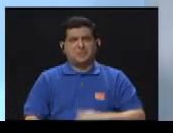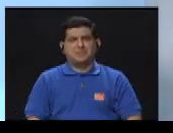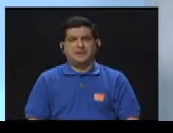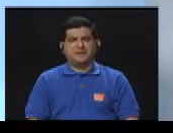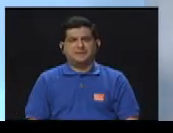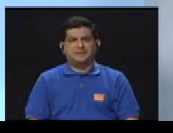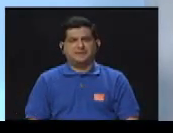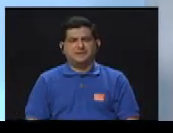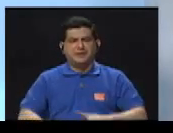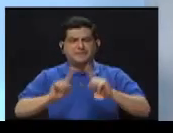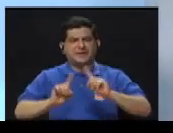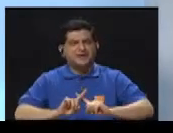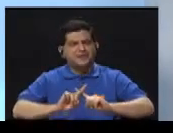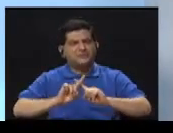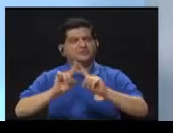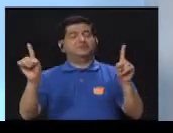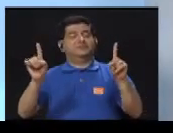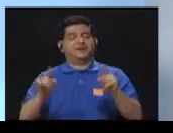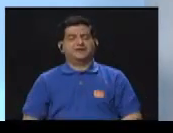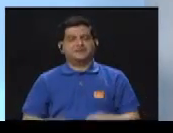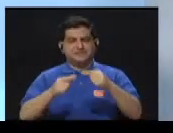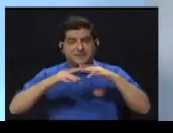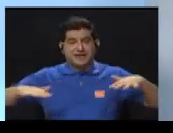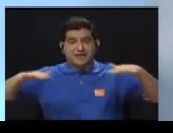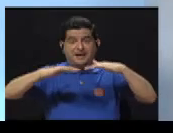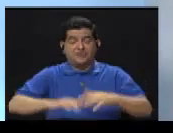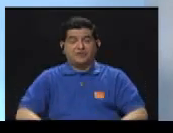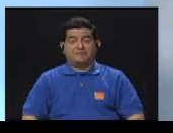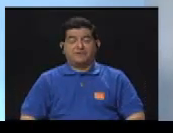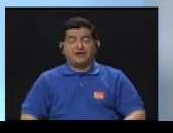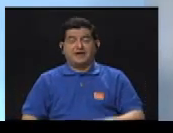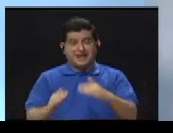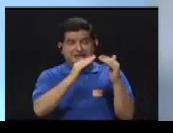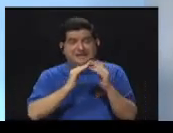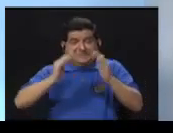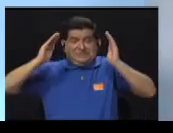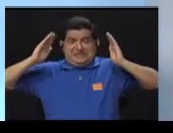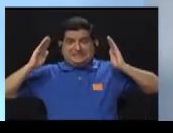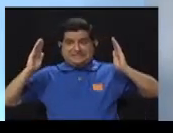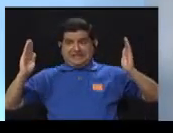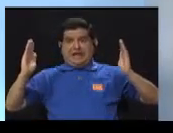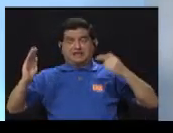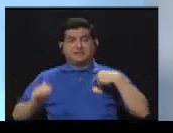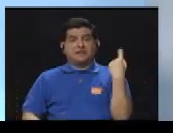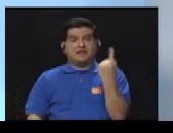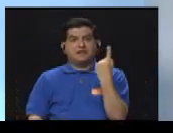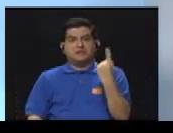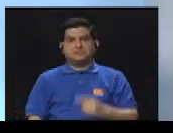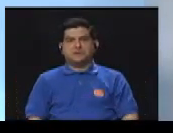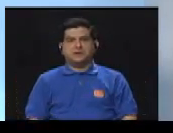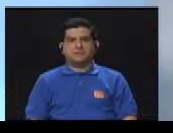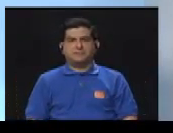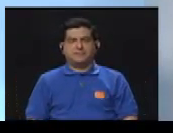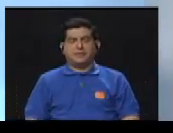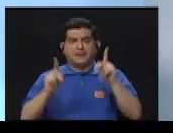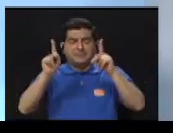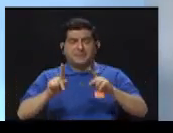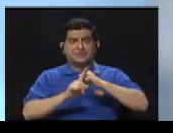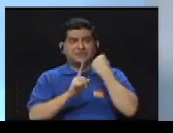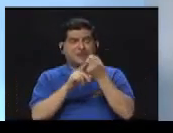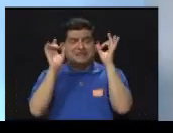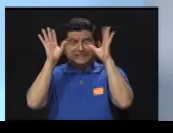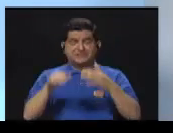mismo, hay mucha diferencia, digamos, geográficamente es una ciudad inmensa, y yo que siempre fui